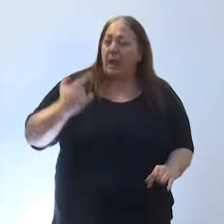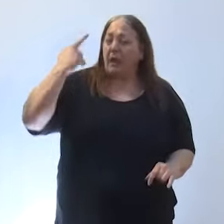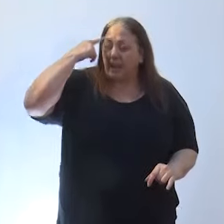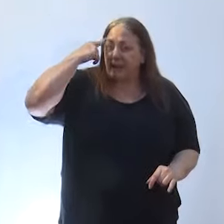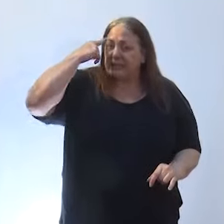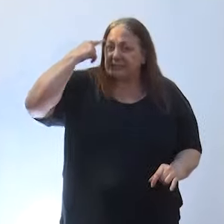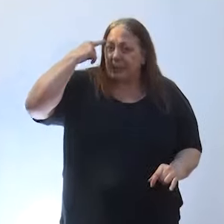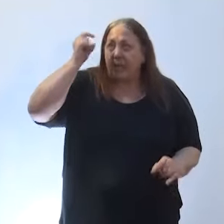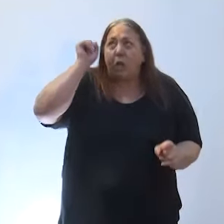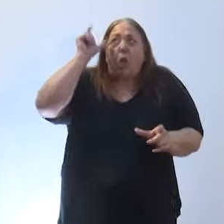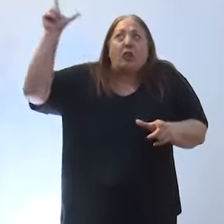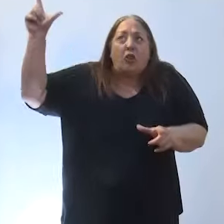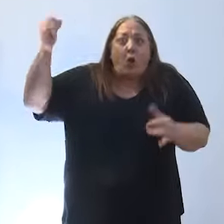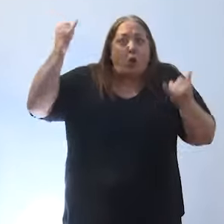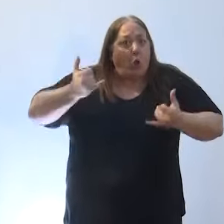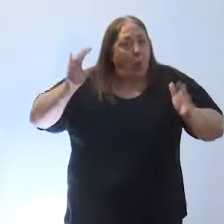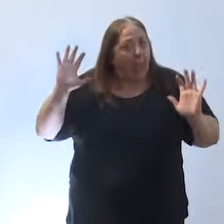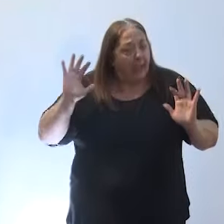gracias